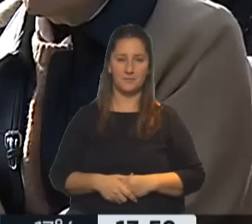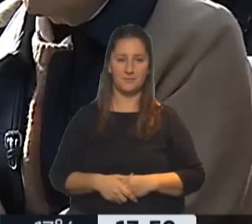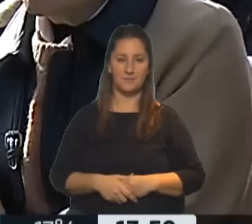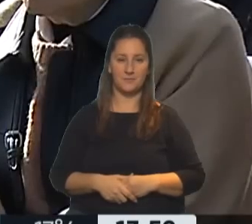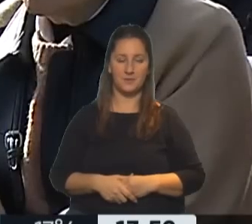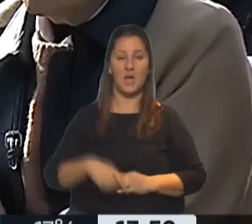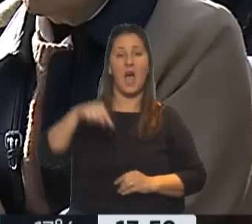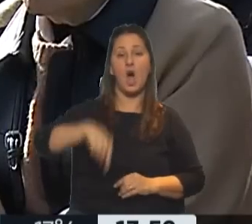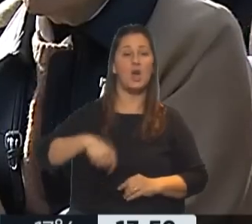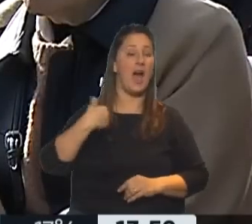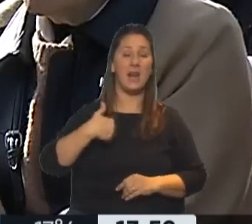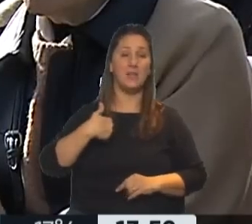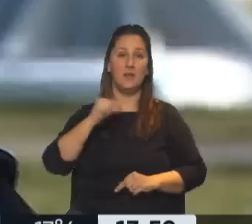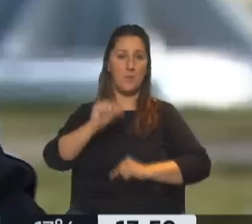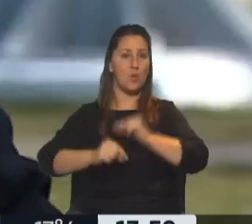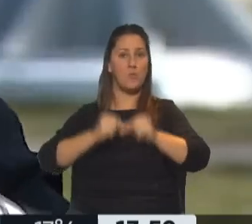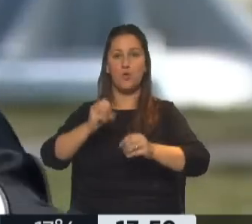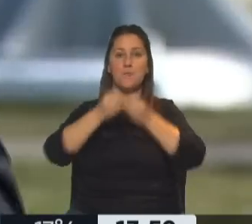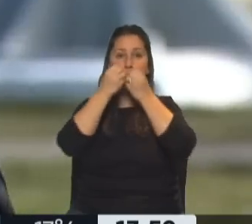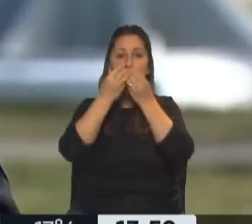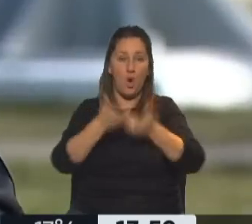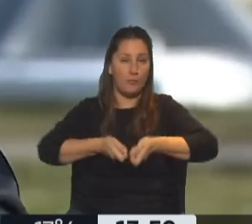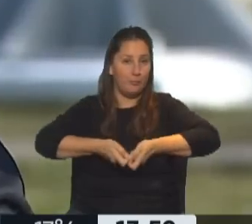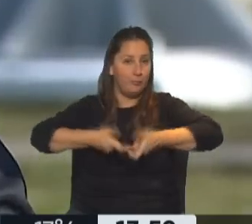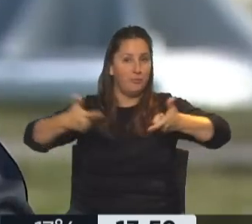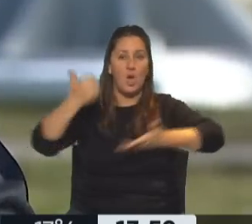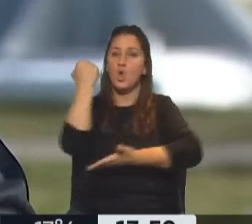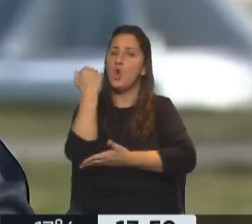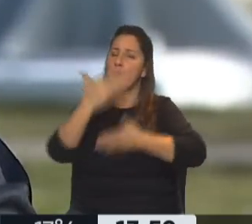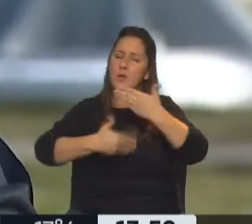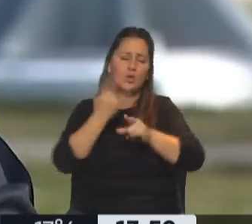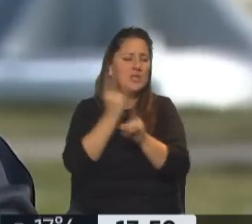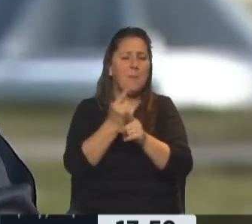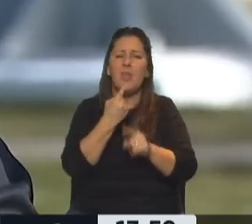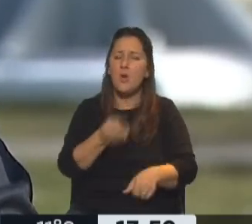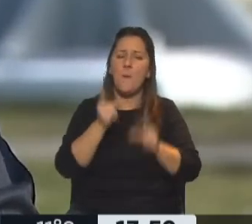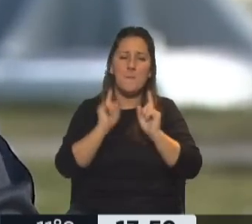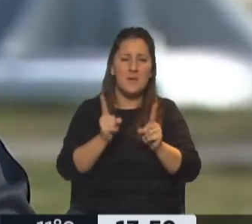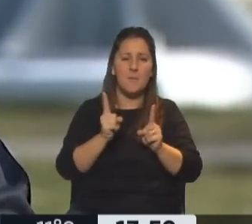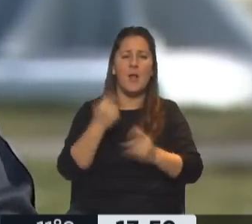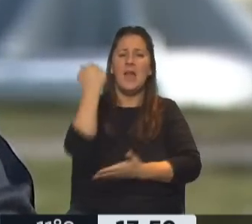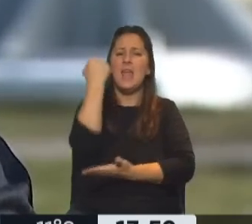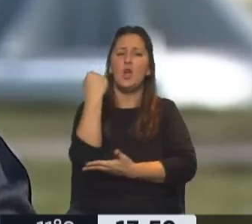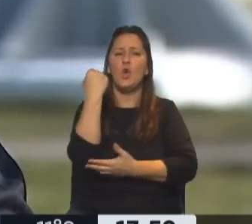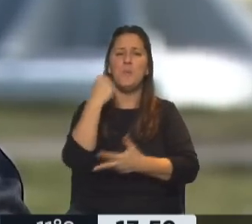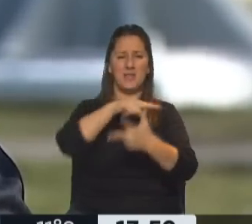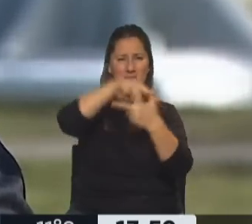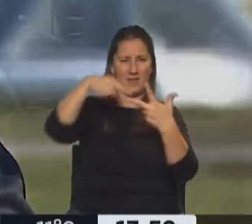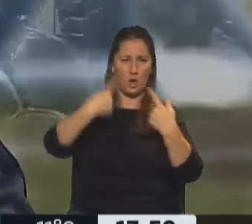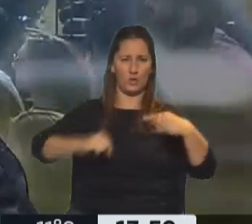La Argentina está creciendo. Tenemos una economía que crece. Siempre digo lo mismo, nuestra economía tiene como 3